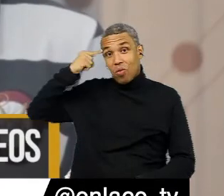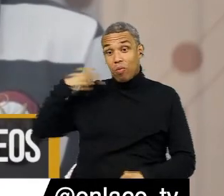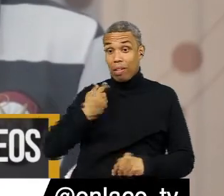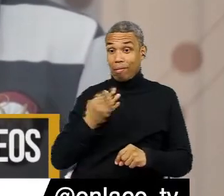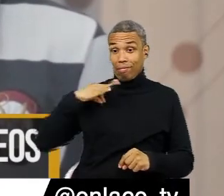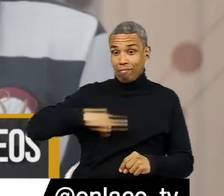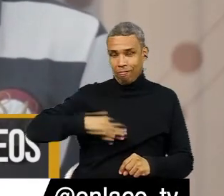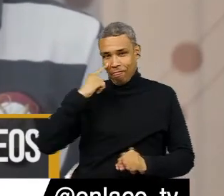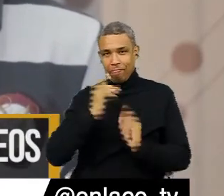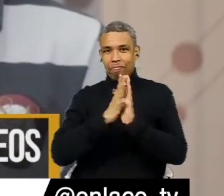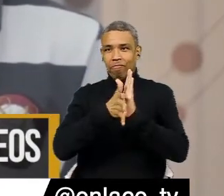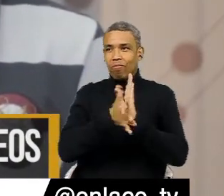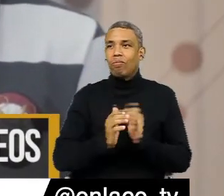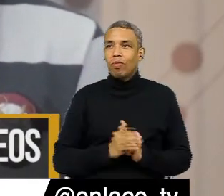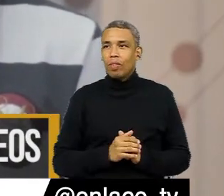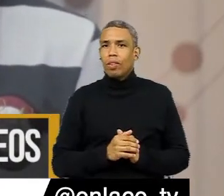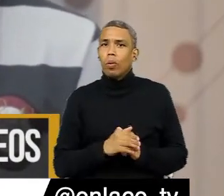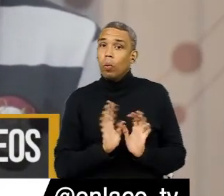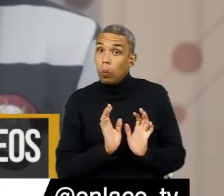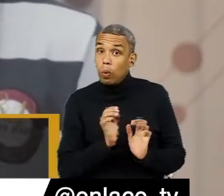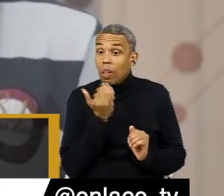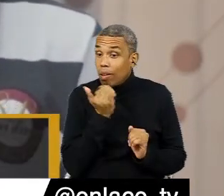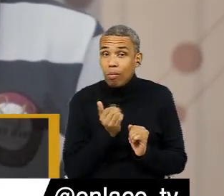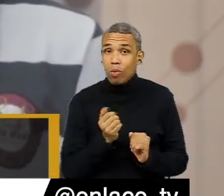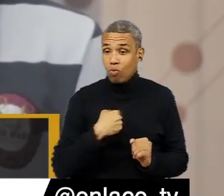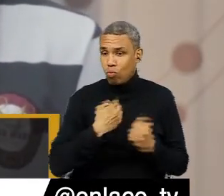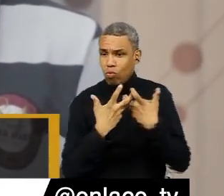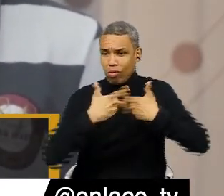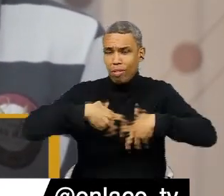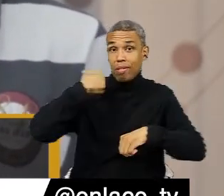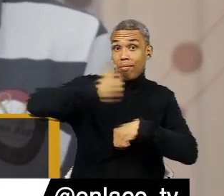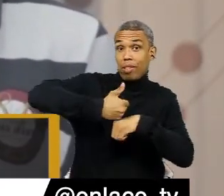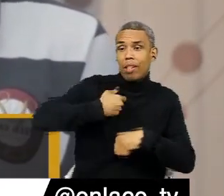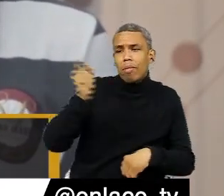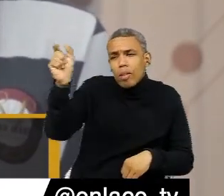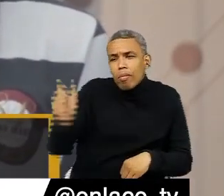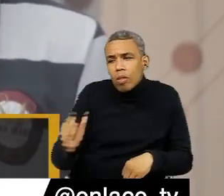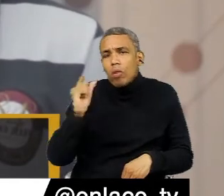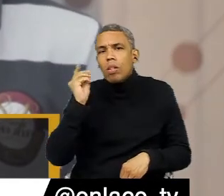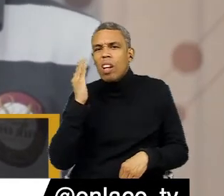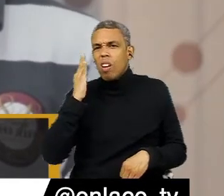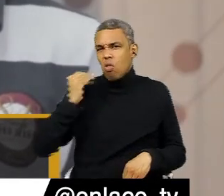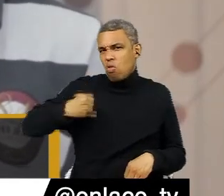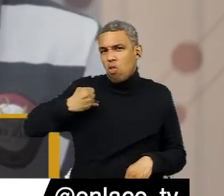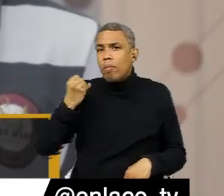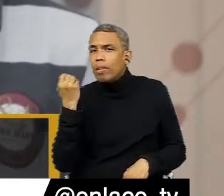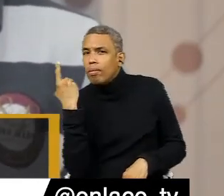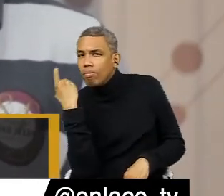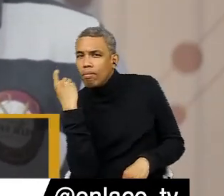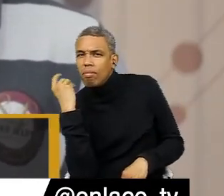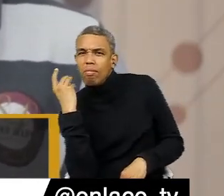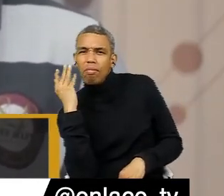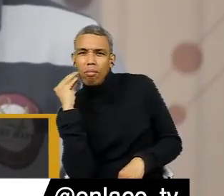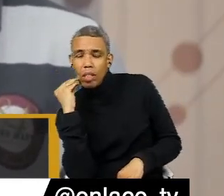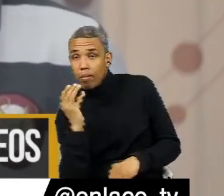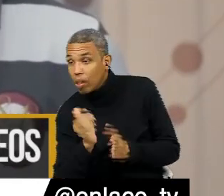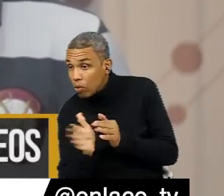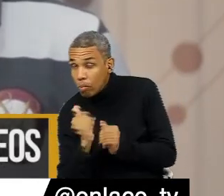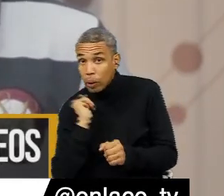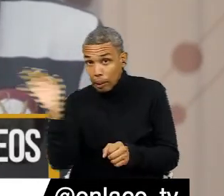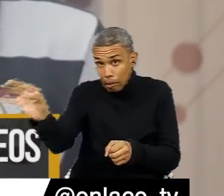a uno a ser un muchacho durante 6 meses es una gran ventaja, porque son 6 meses que usted va a tener enseñándole al muchacho, el cual no le va a